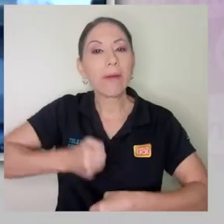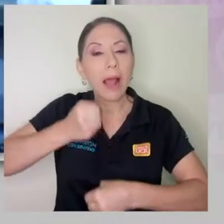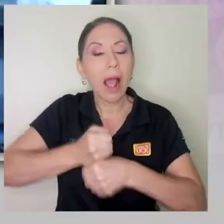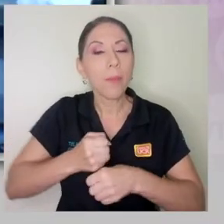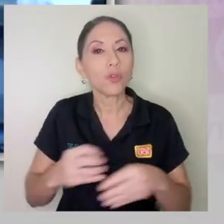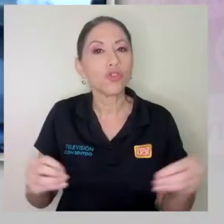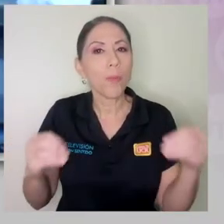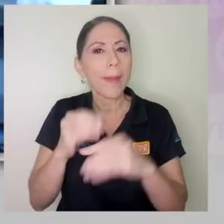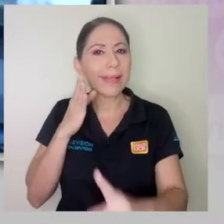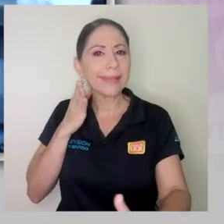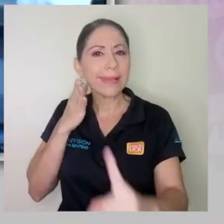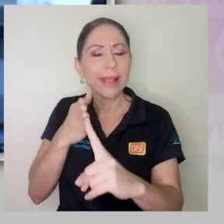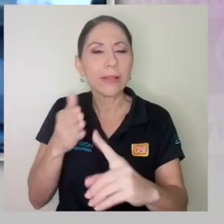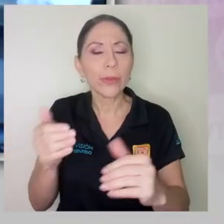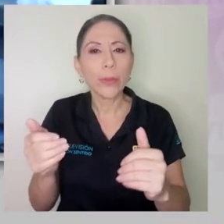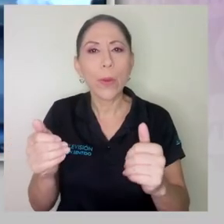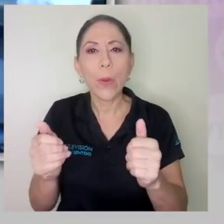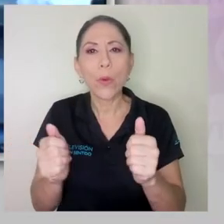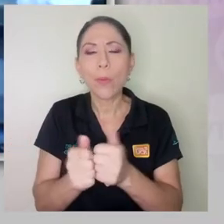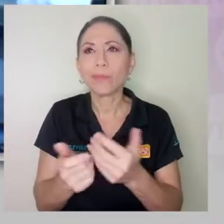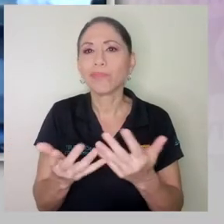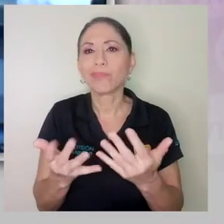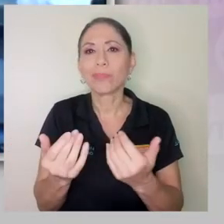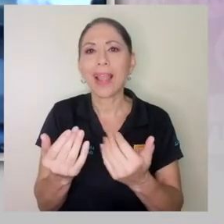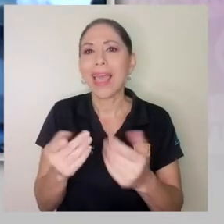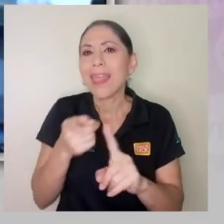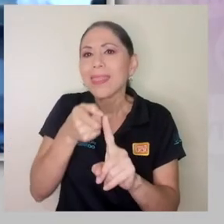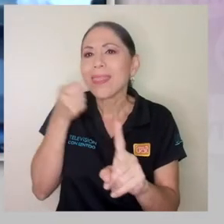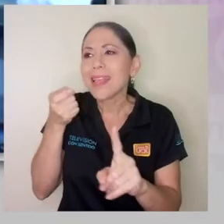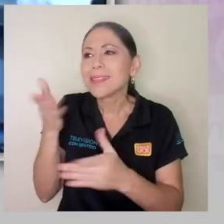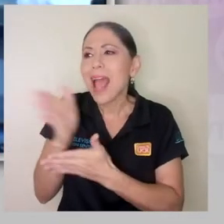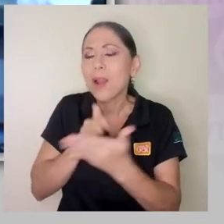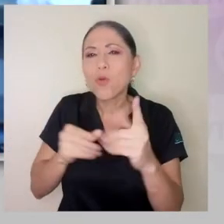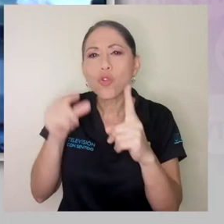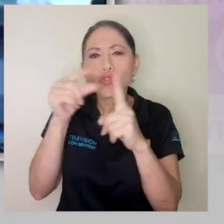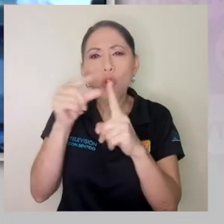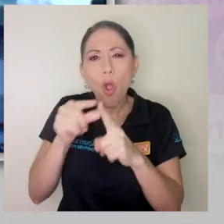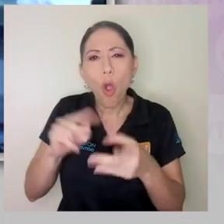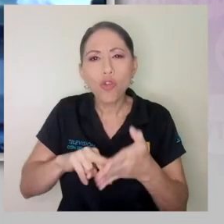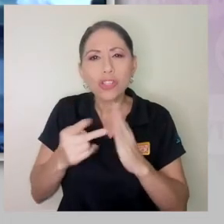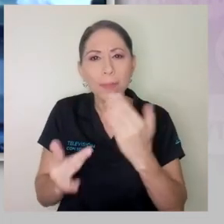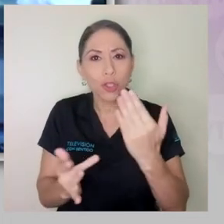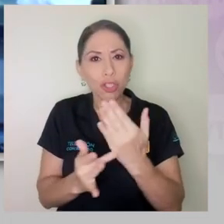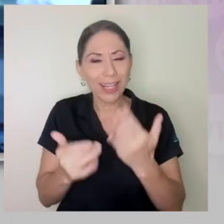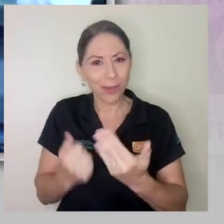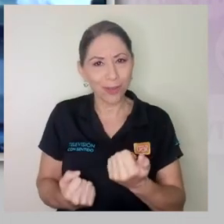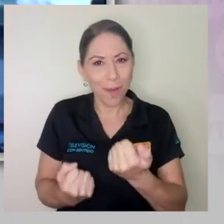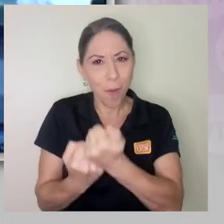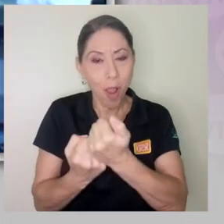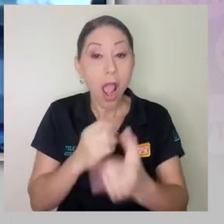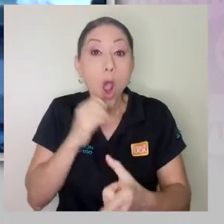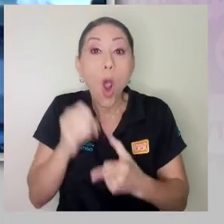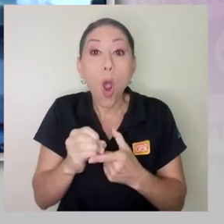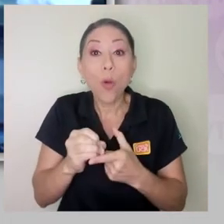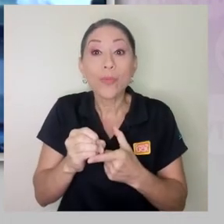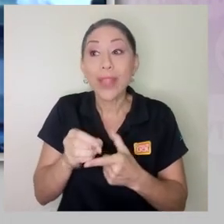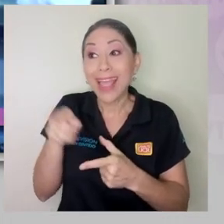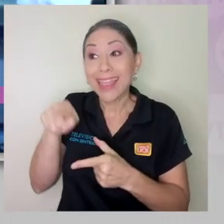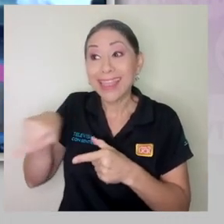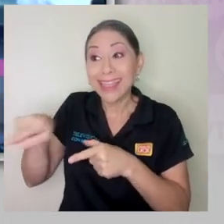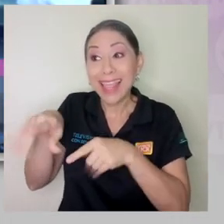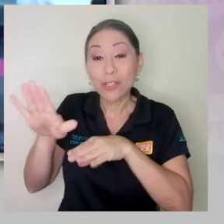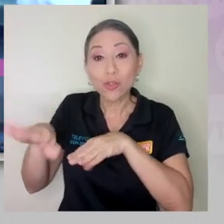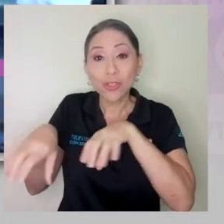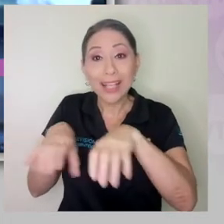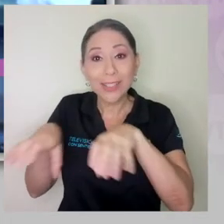trabajamos ya más directo también en apoyar desde algunos conceptos técnicos o también de comunicar parte de las acciones que ellos hacen para